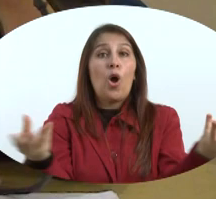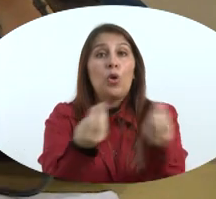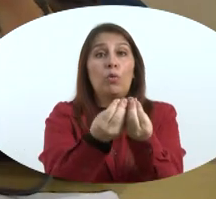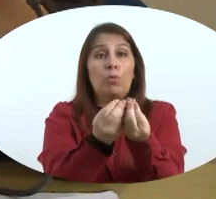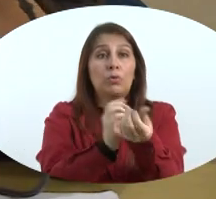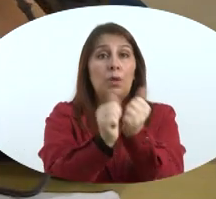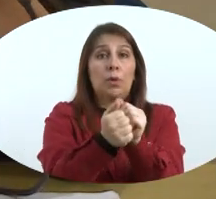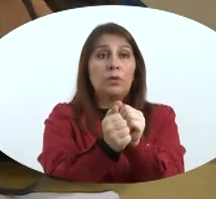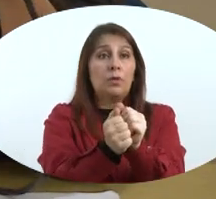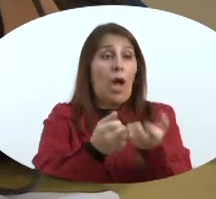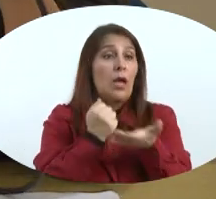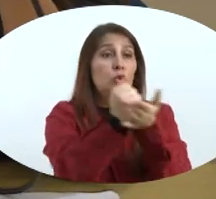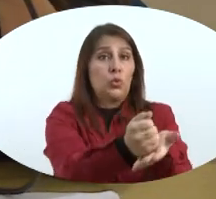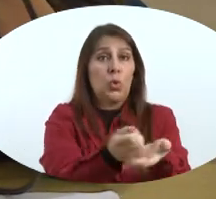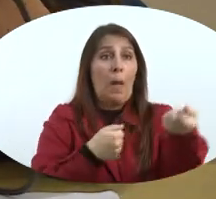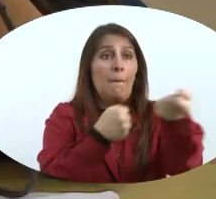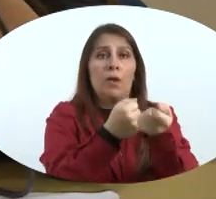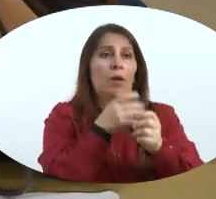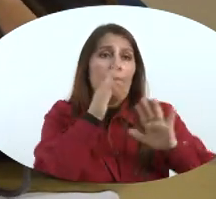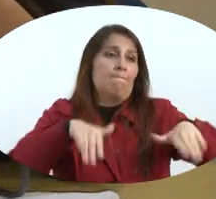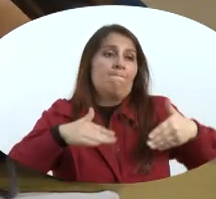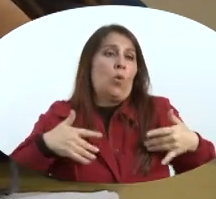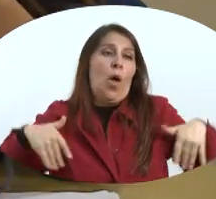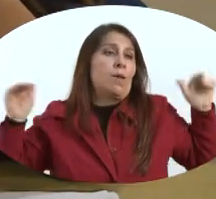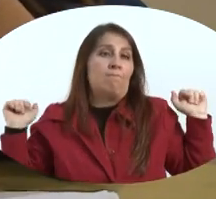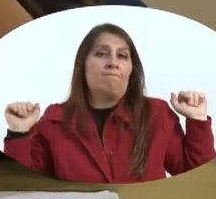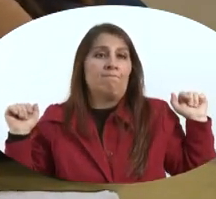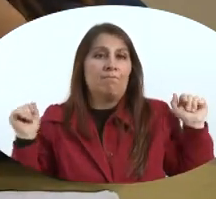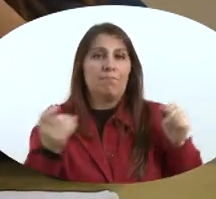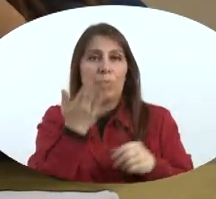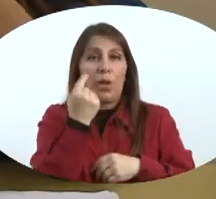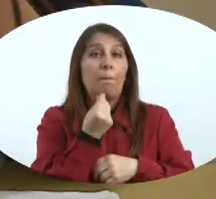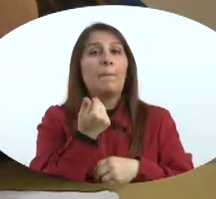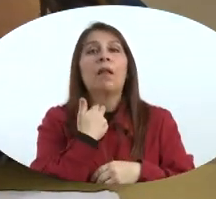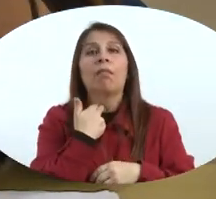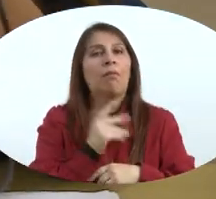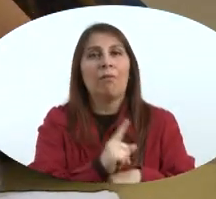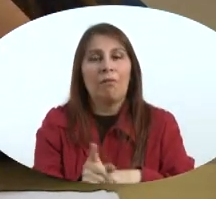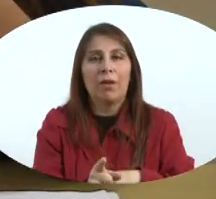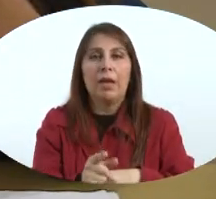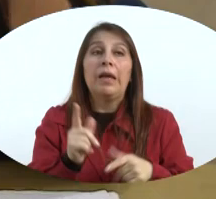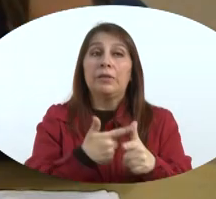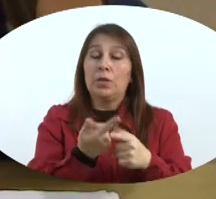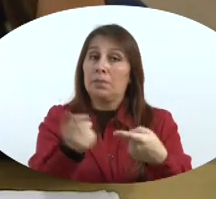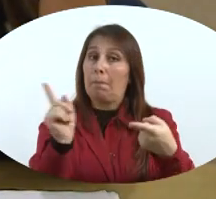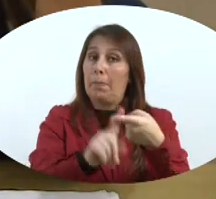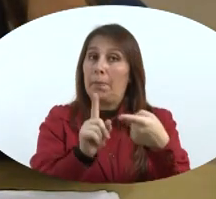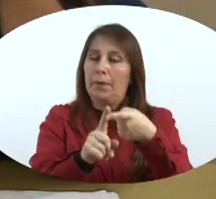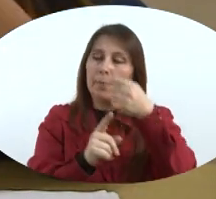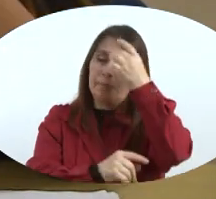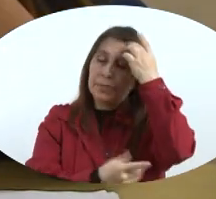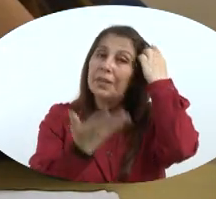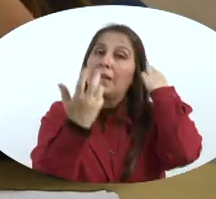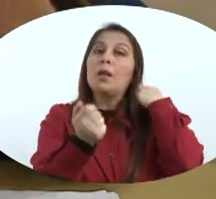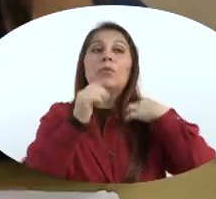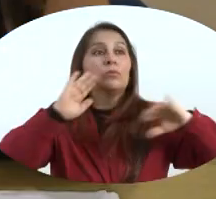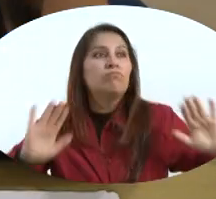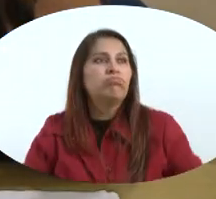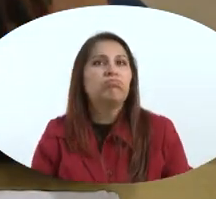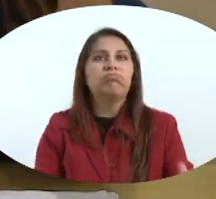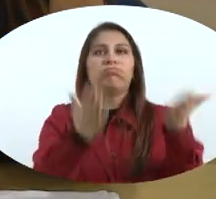y hemos entonces nosotros desde la representación lo que queremos uno es impulsar que la comunidad universitaria